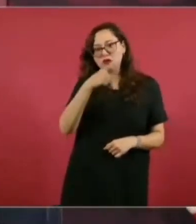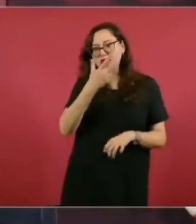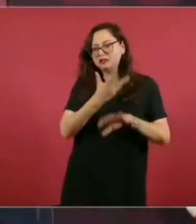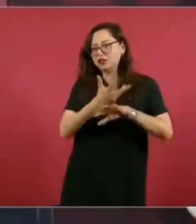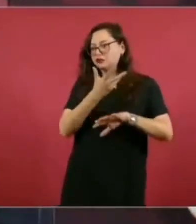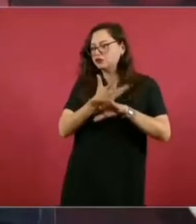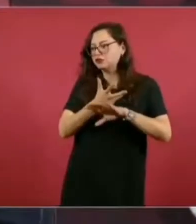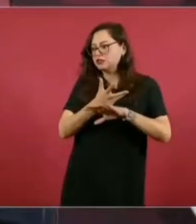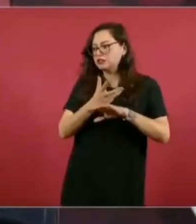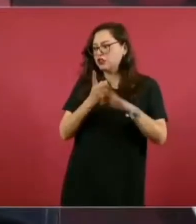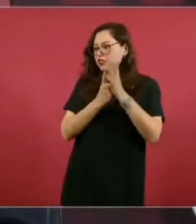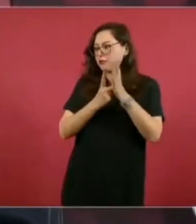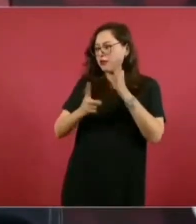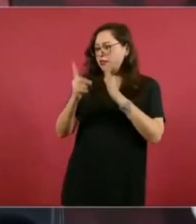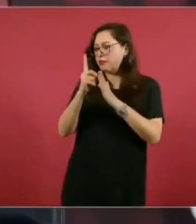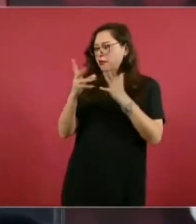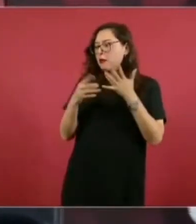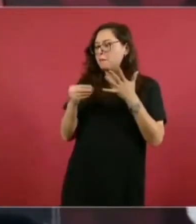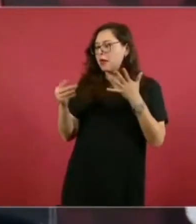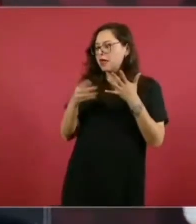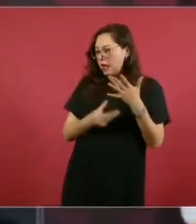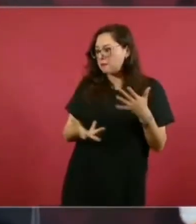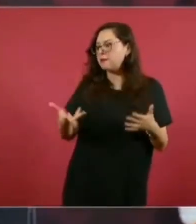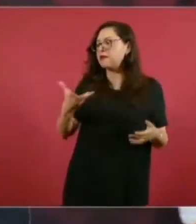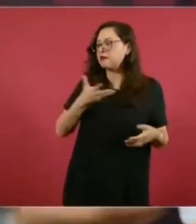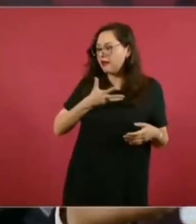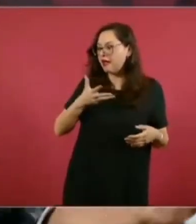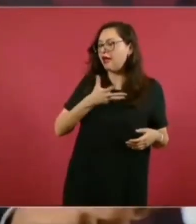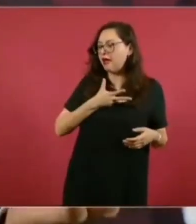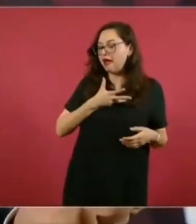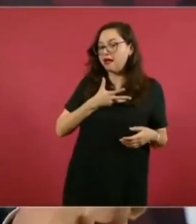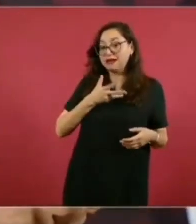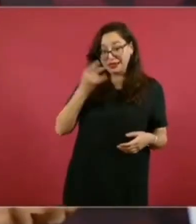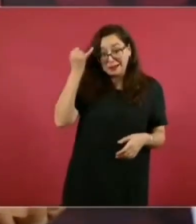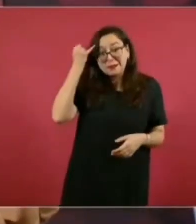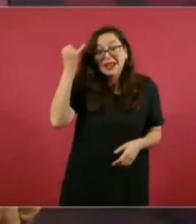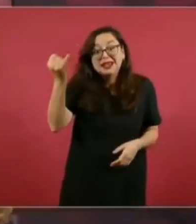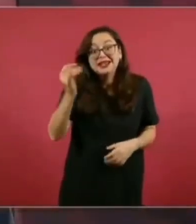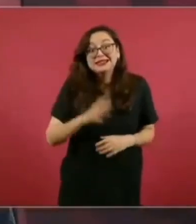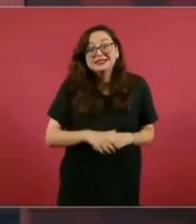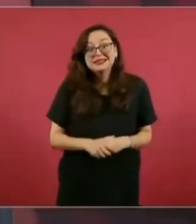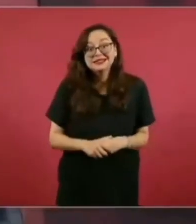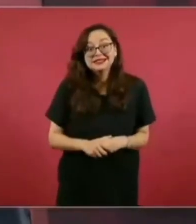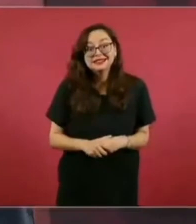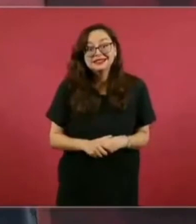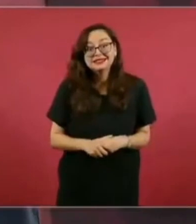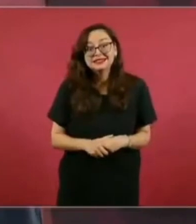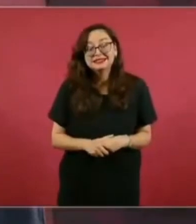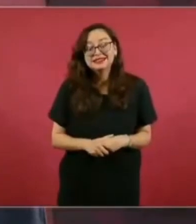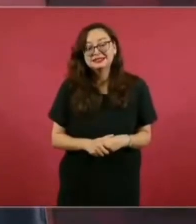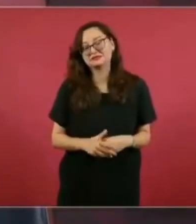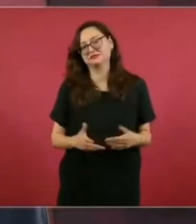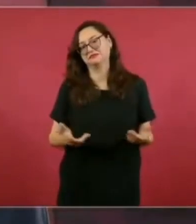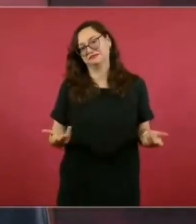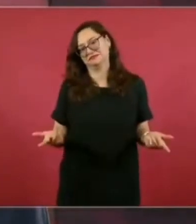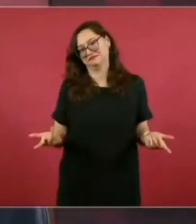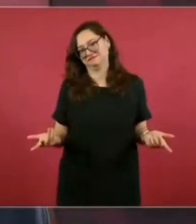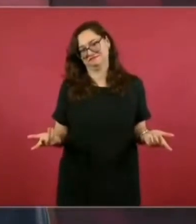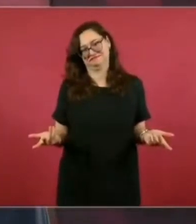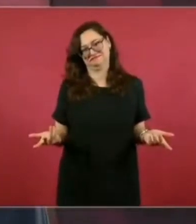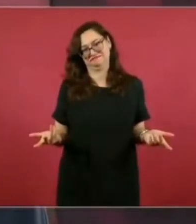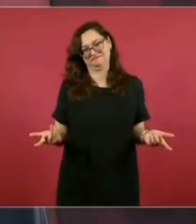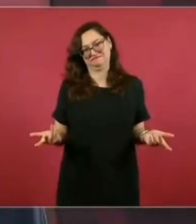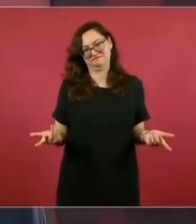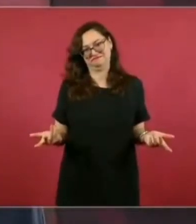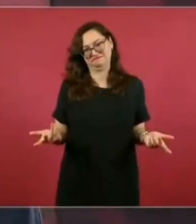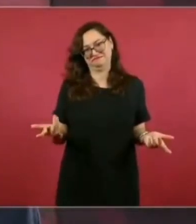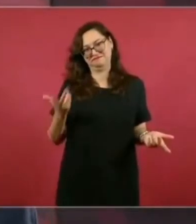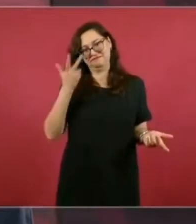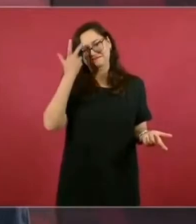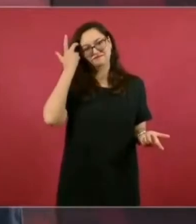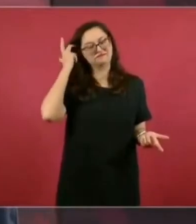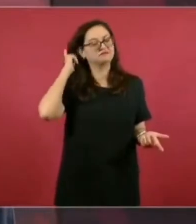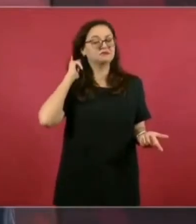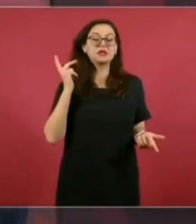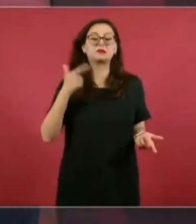o,